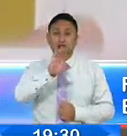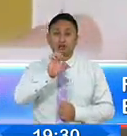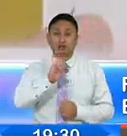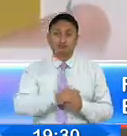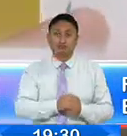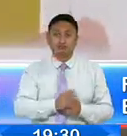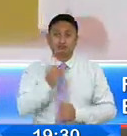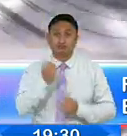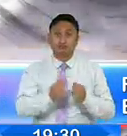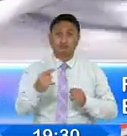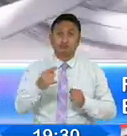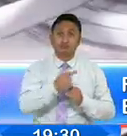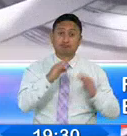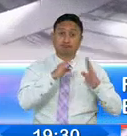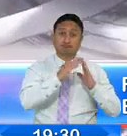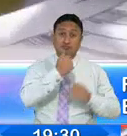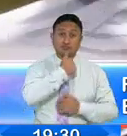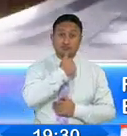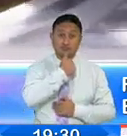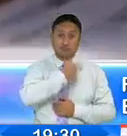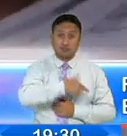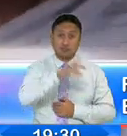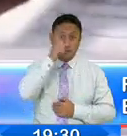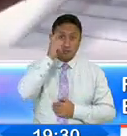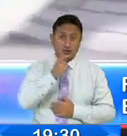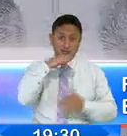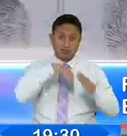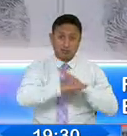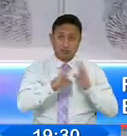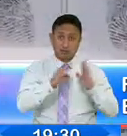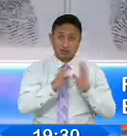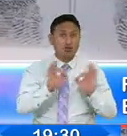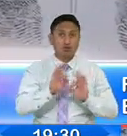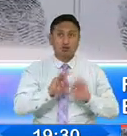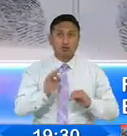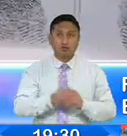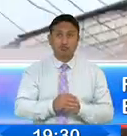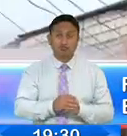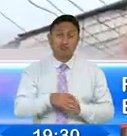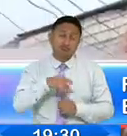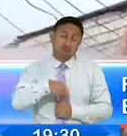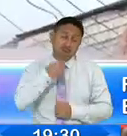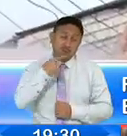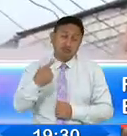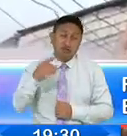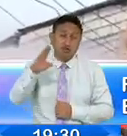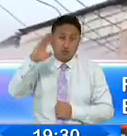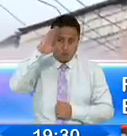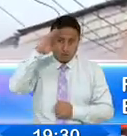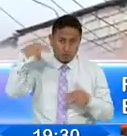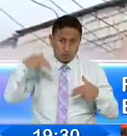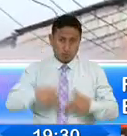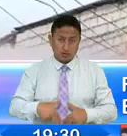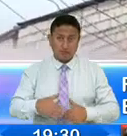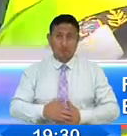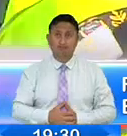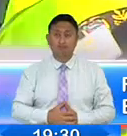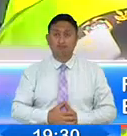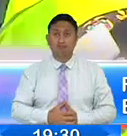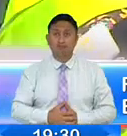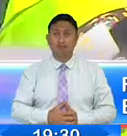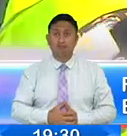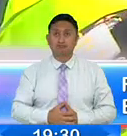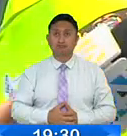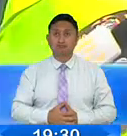último sector, el fiscal no habría ingresado al domicilio, confiado en la versión de un guardia de seguridad. Toda vez que el